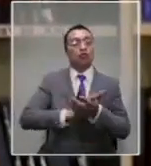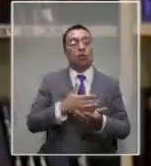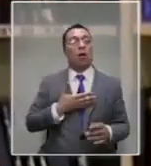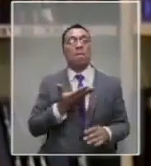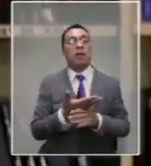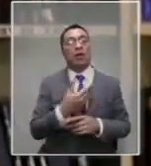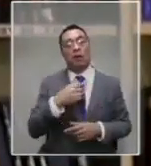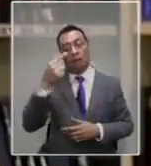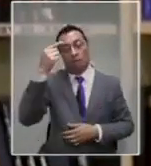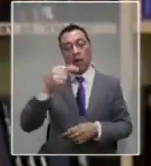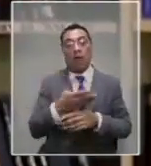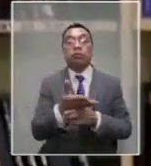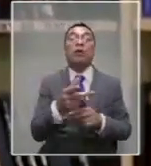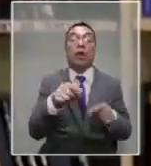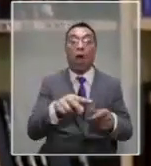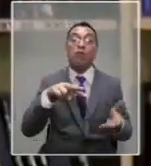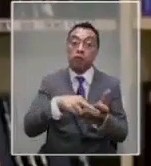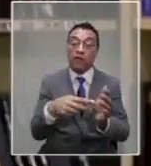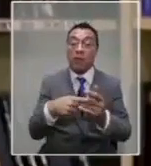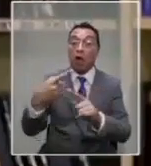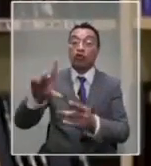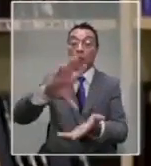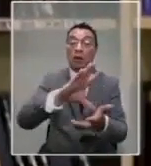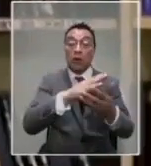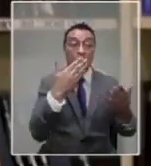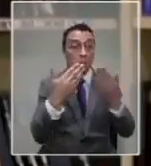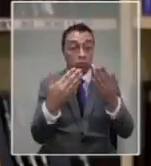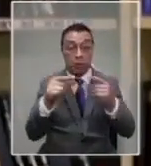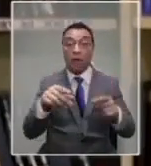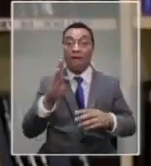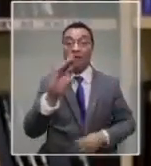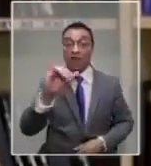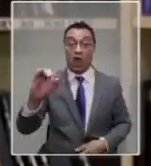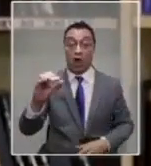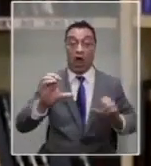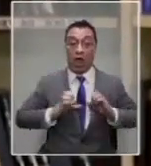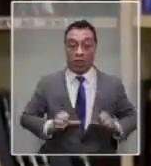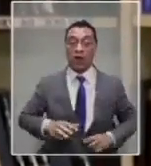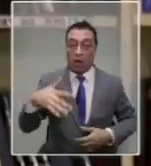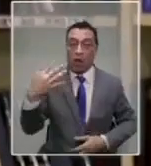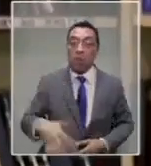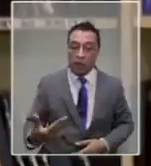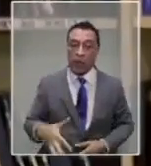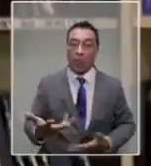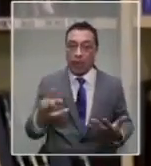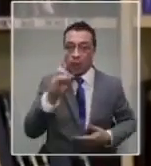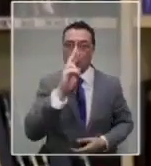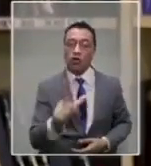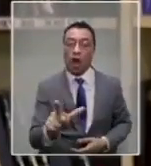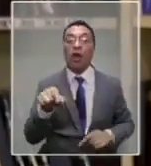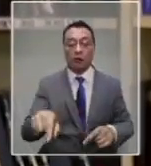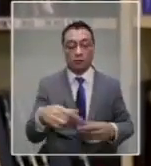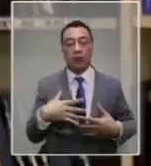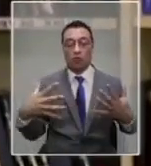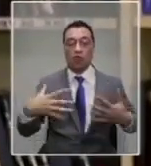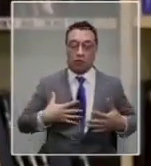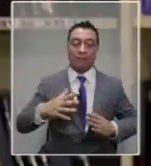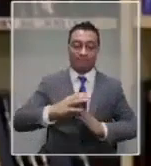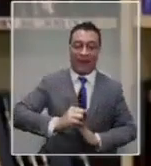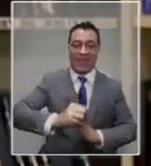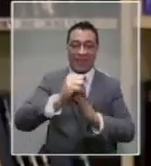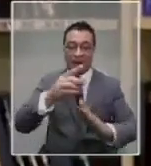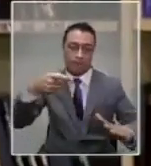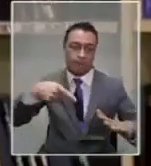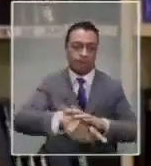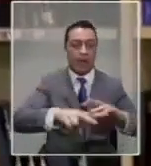otros países, también son problemas donde la bioética juega un rol importante. Ahí tenemos dos aspectos donde nosotros queremos entrar a liderar